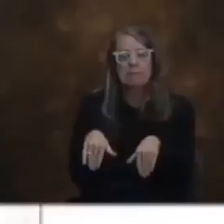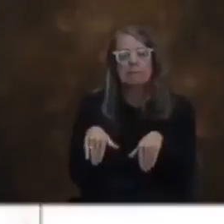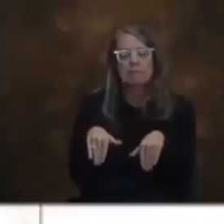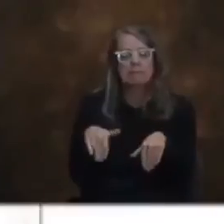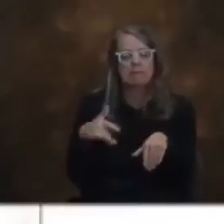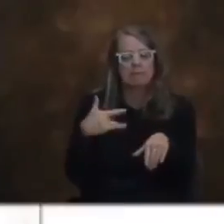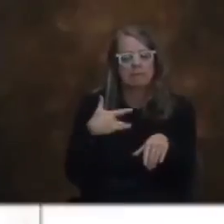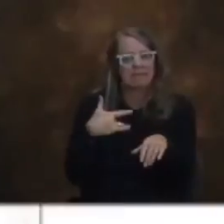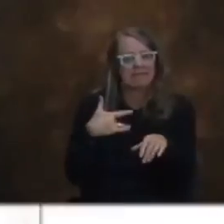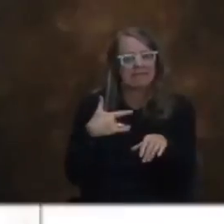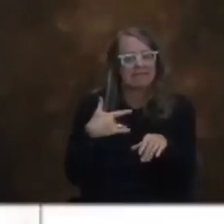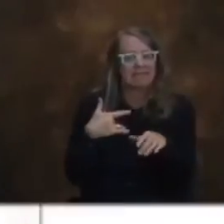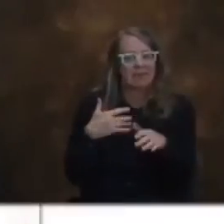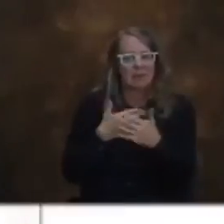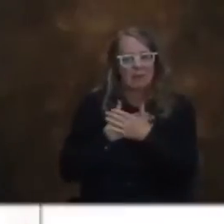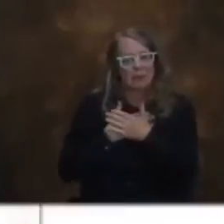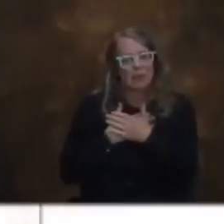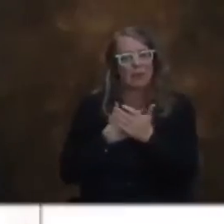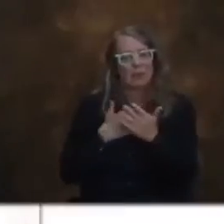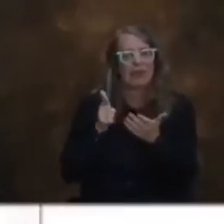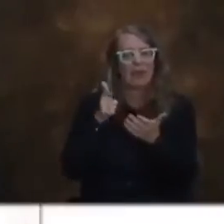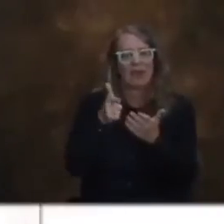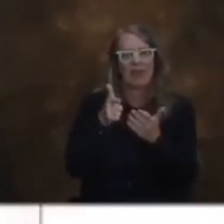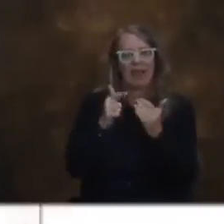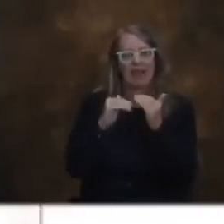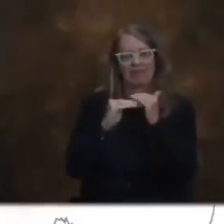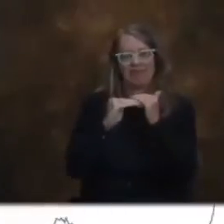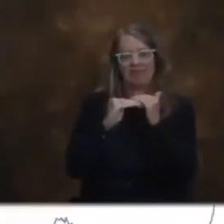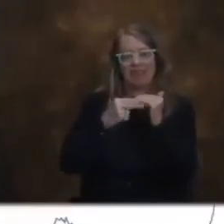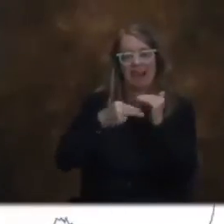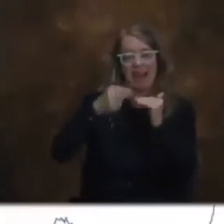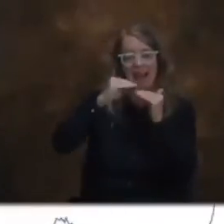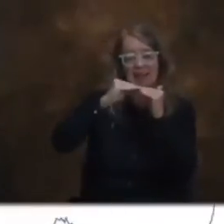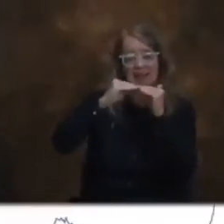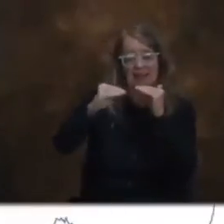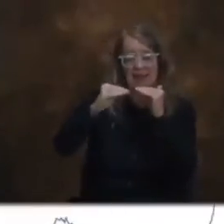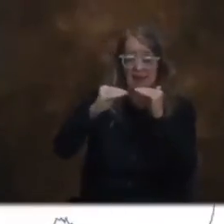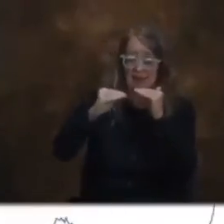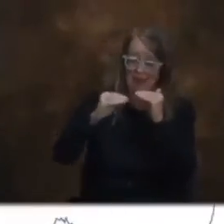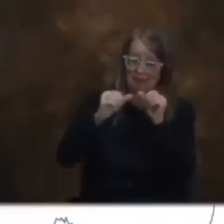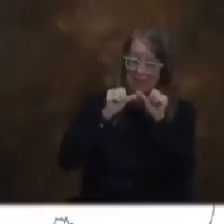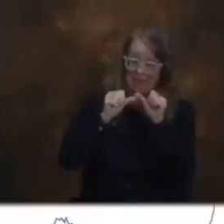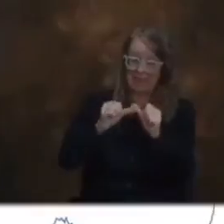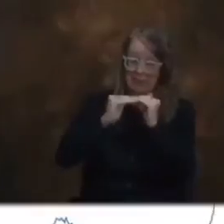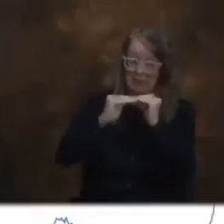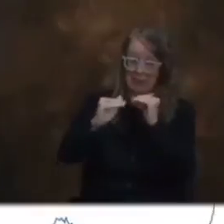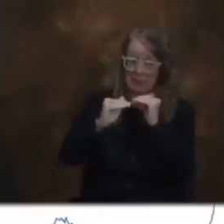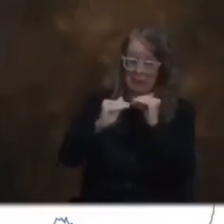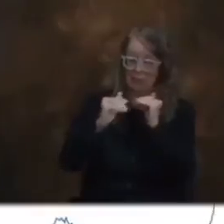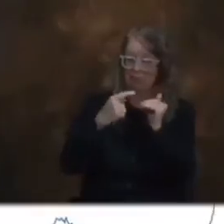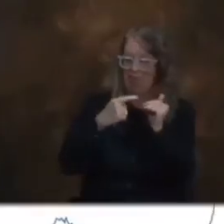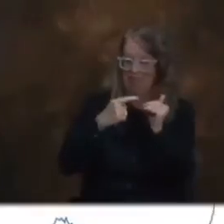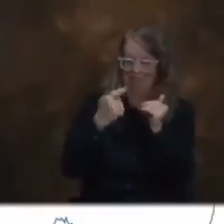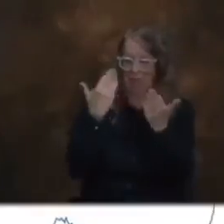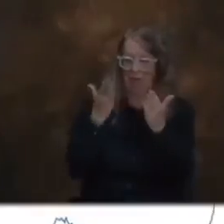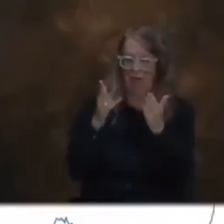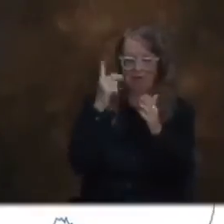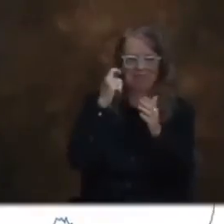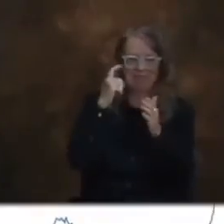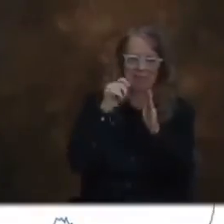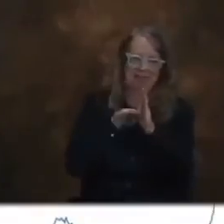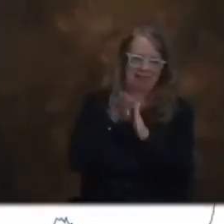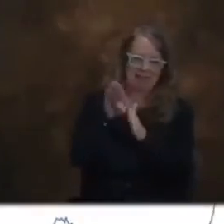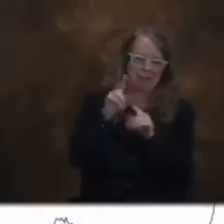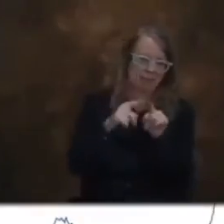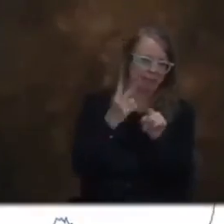mi preocupación pero diciendo eso hemos visto una reducción de 26% esos son los datos